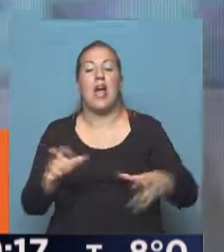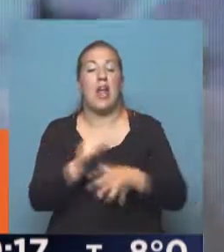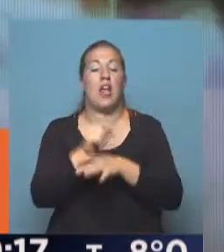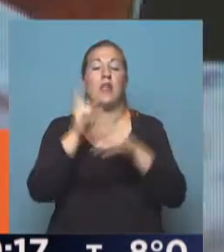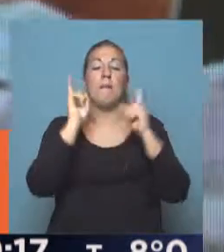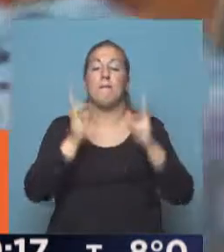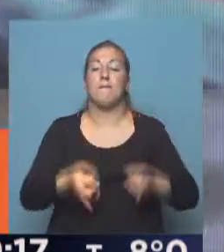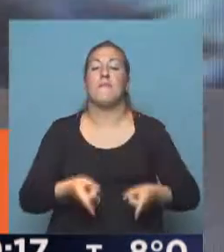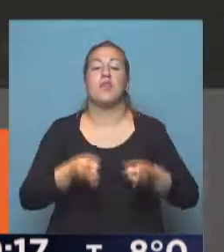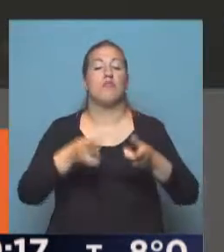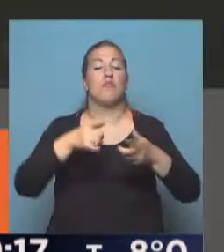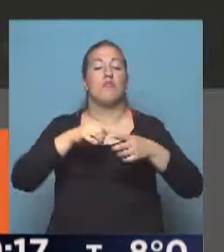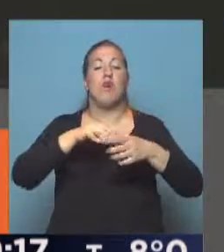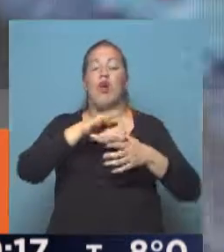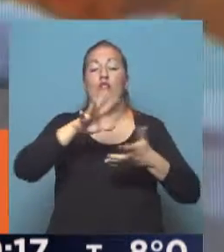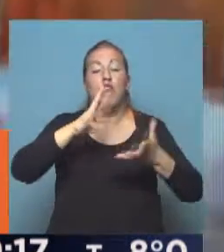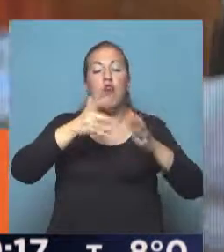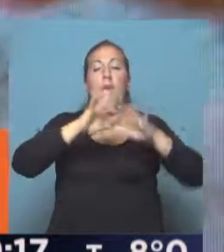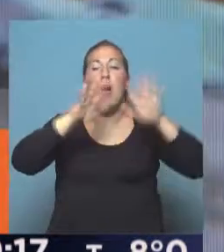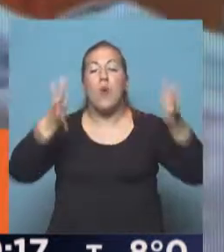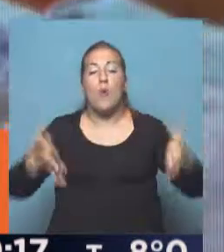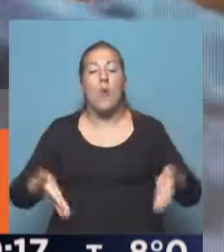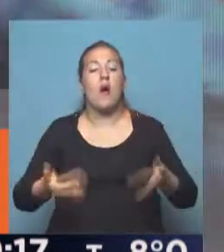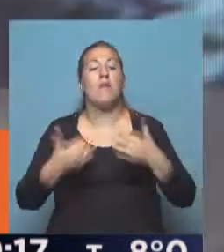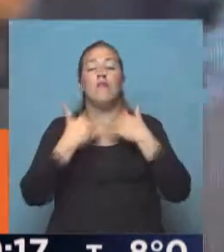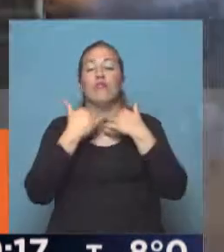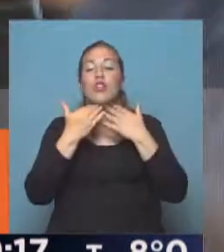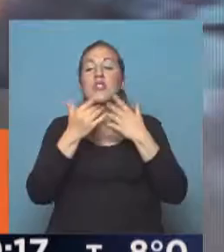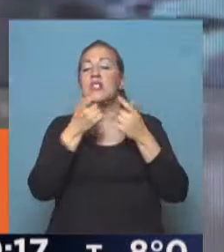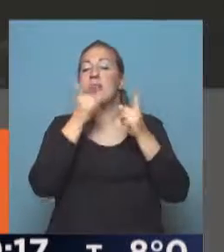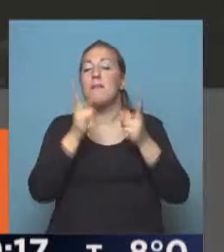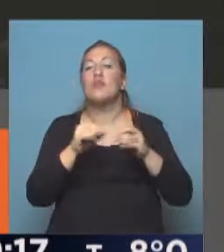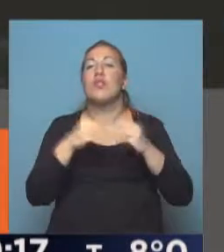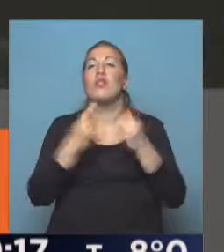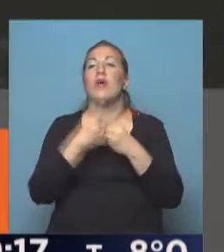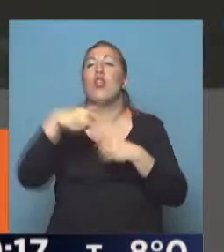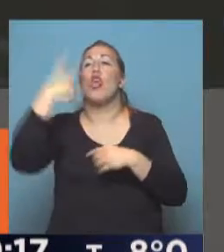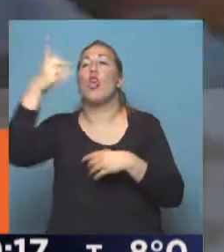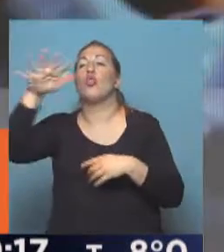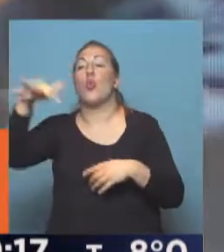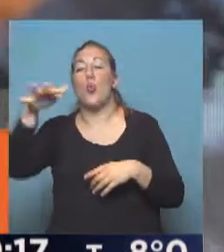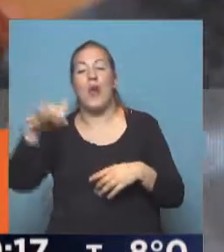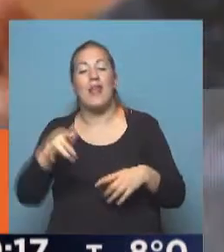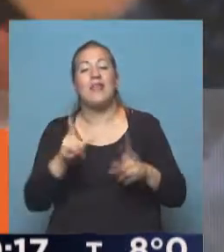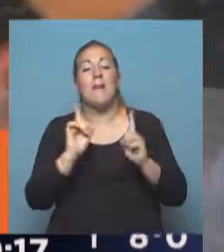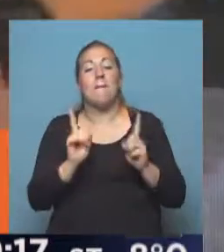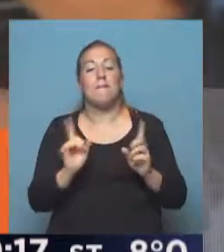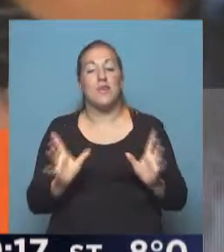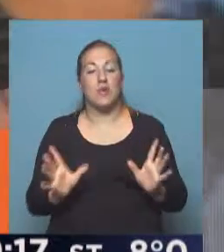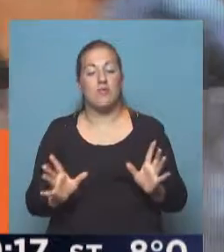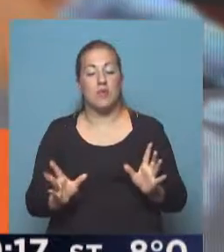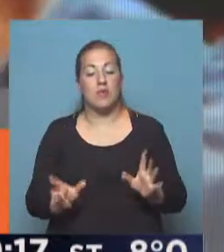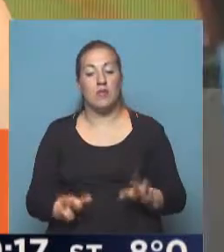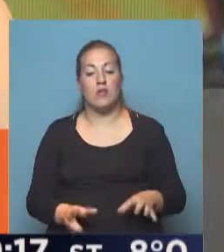logística no sé si tendría el mismo resultado en otro lugar no es el instrumento decimos